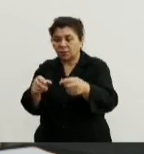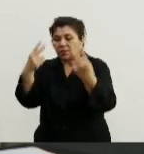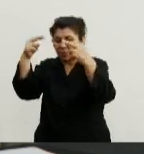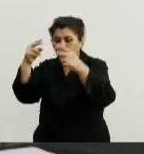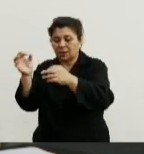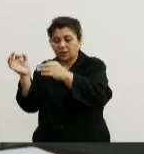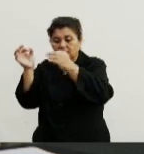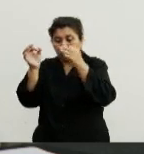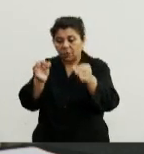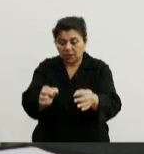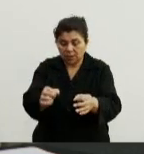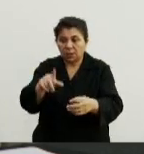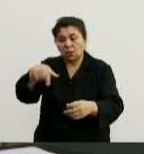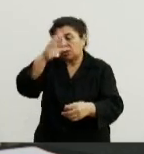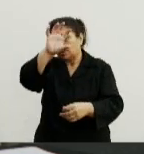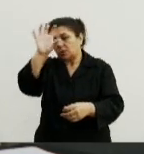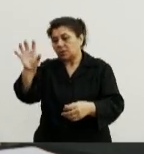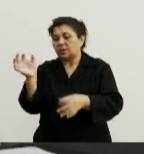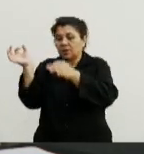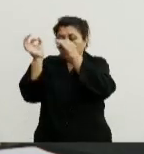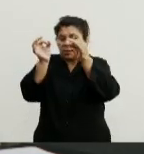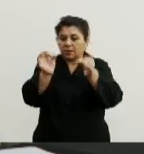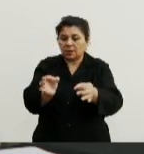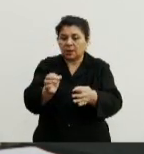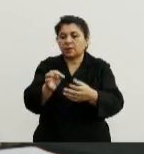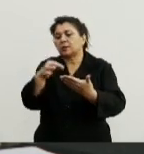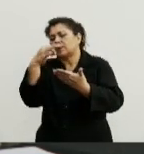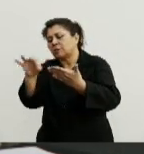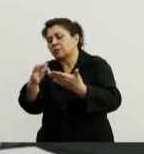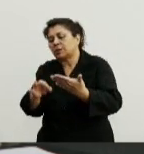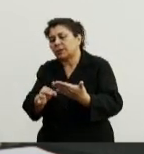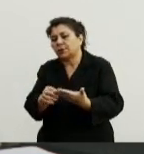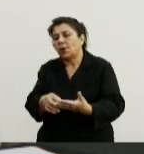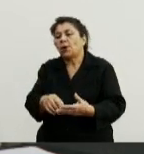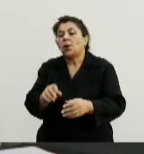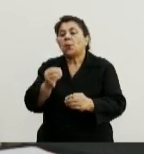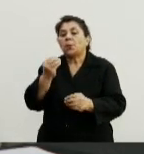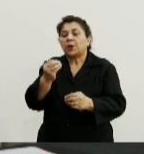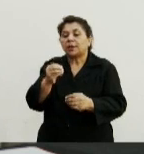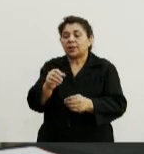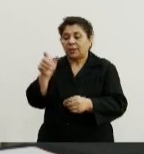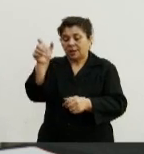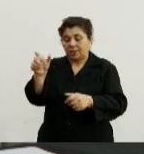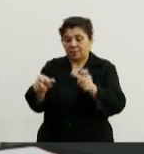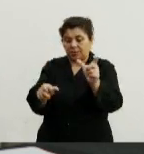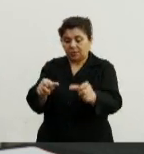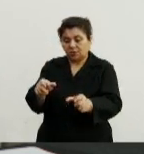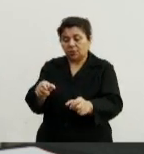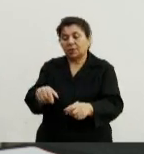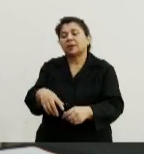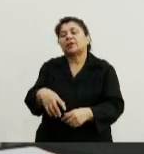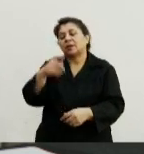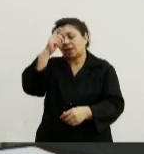las que vienen desde otra provincia y todo lo que ha sido el movimiento de la gente que estaba trabajando en la minería que